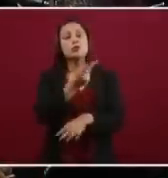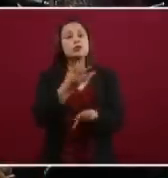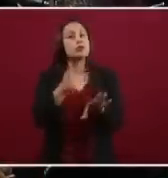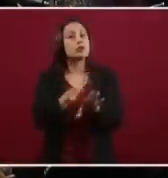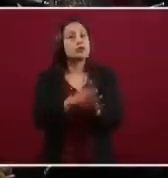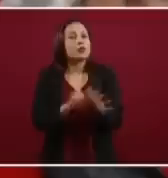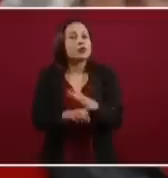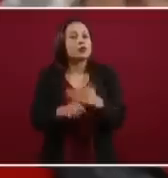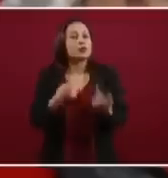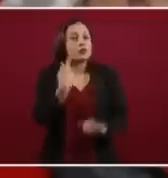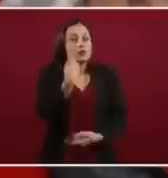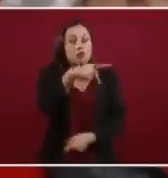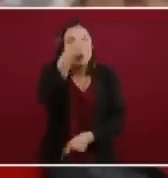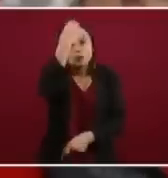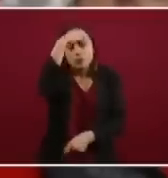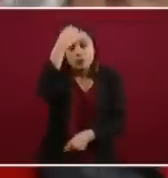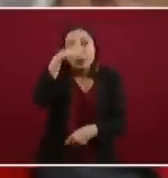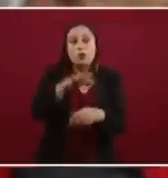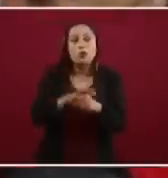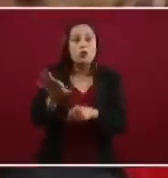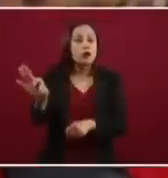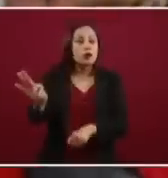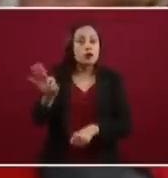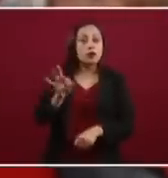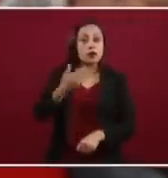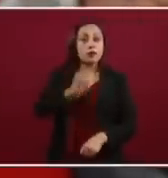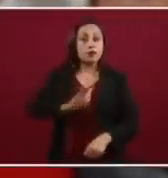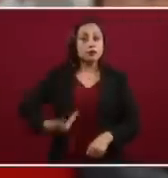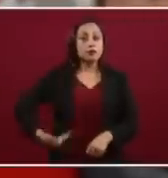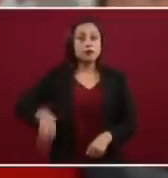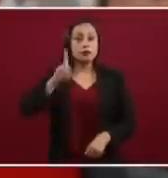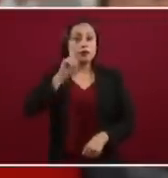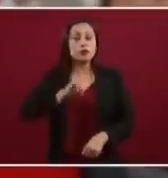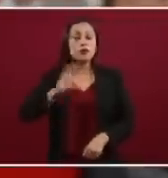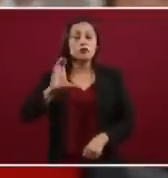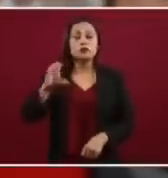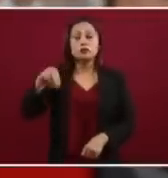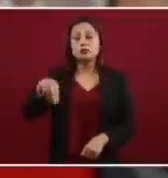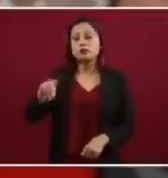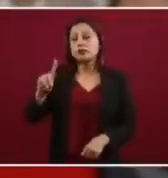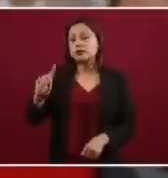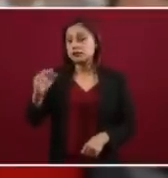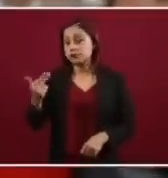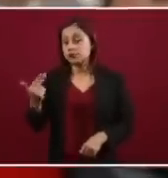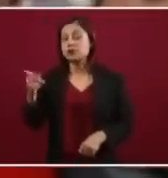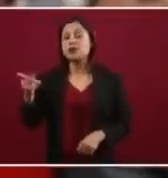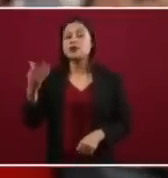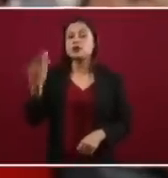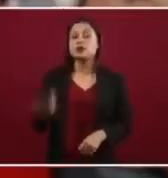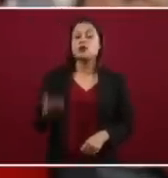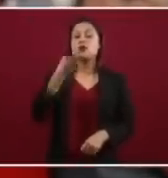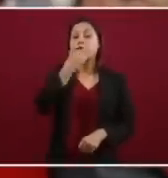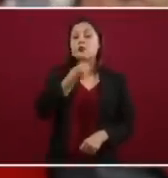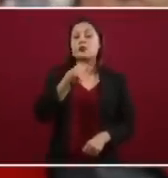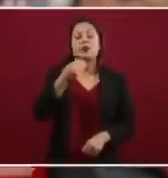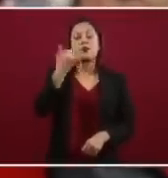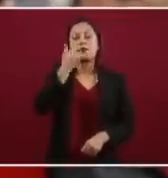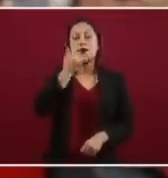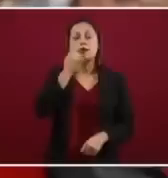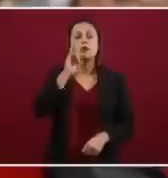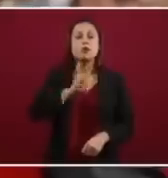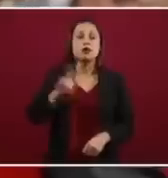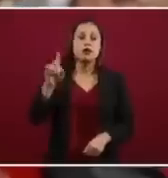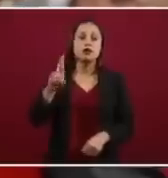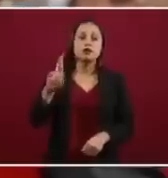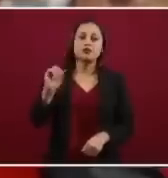nueva, pues ya presidenta de la Comisión Nacional de Derechos Humanos, Rosario Piedra Ibarra. Incluso